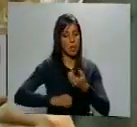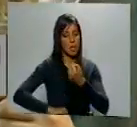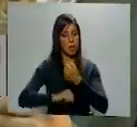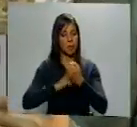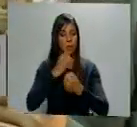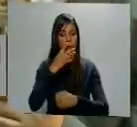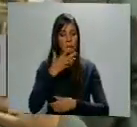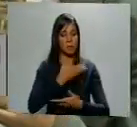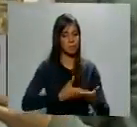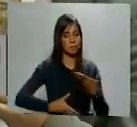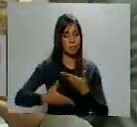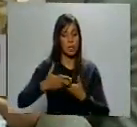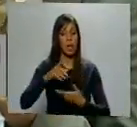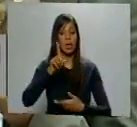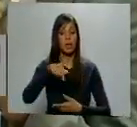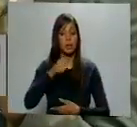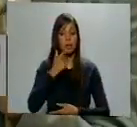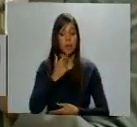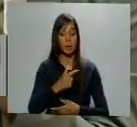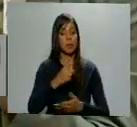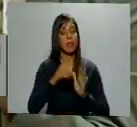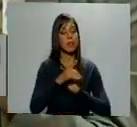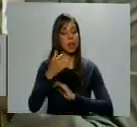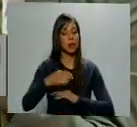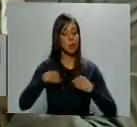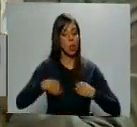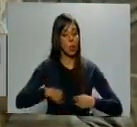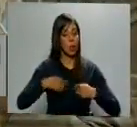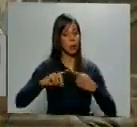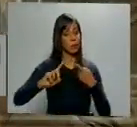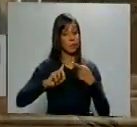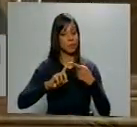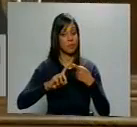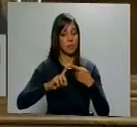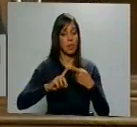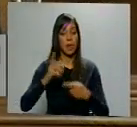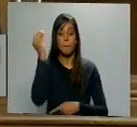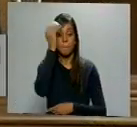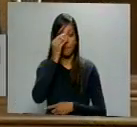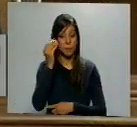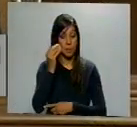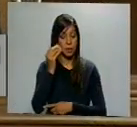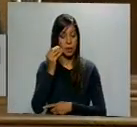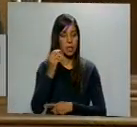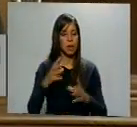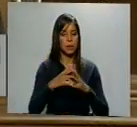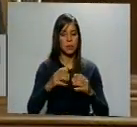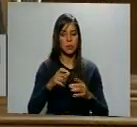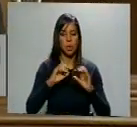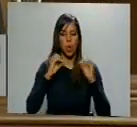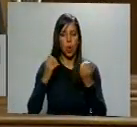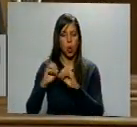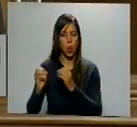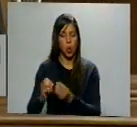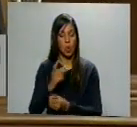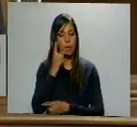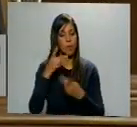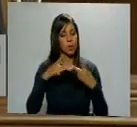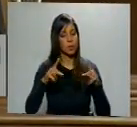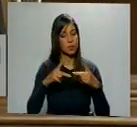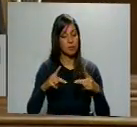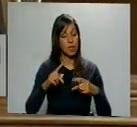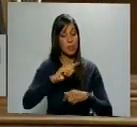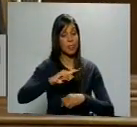común y preeminencia de los derechos humanos. Considerando que todos los órganos del poder público se